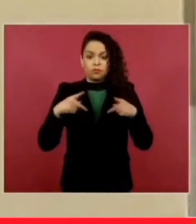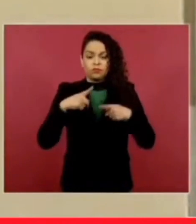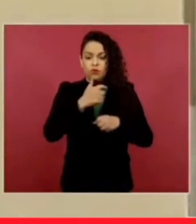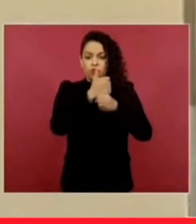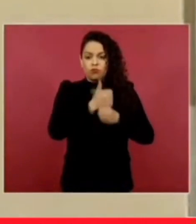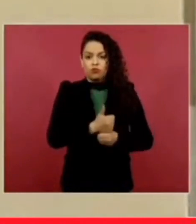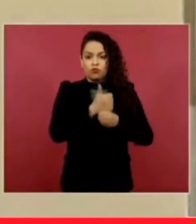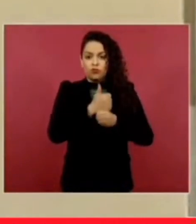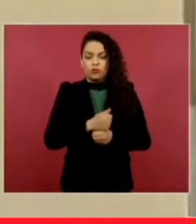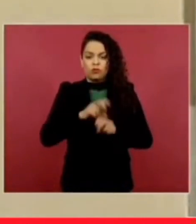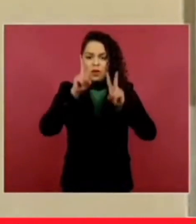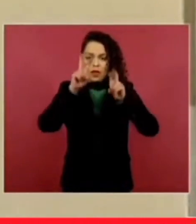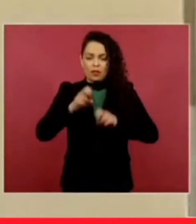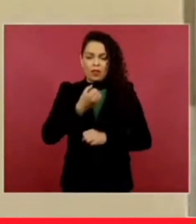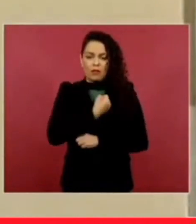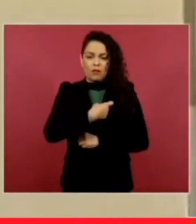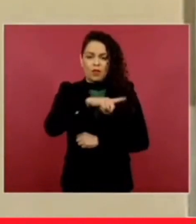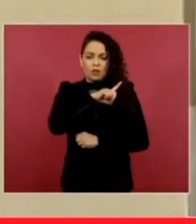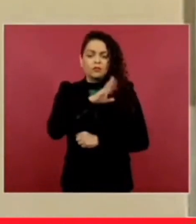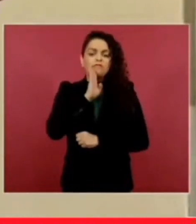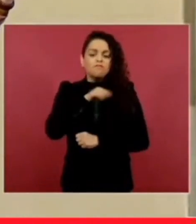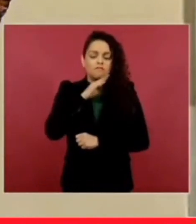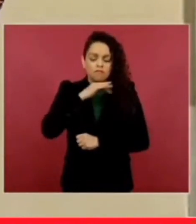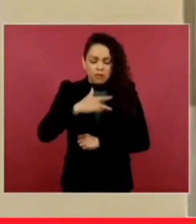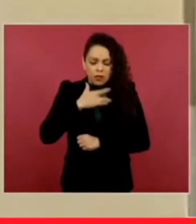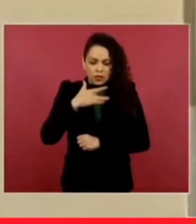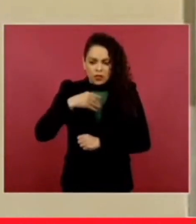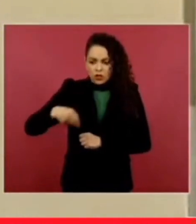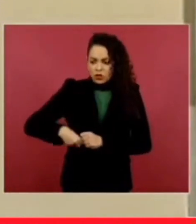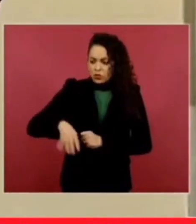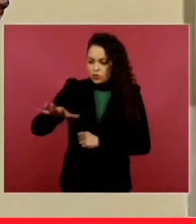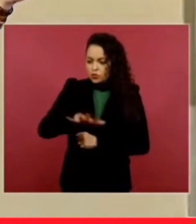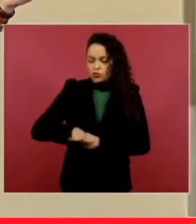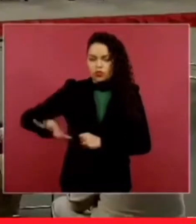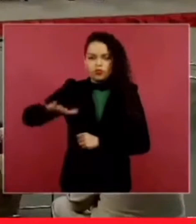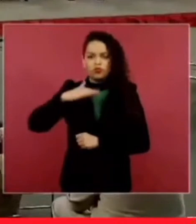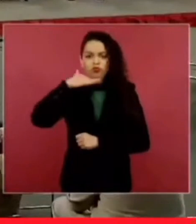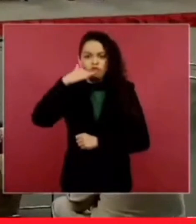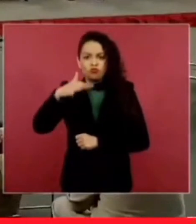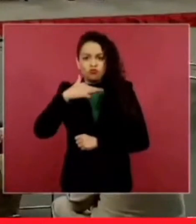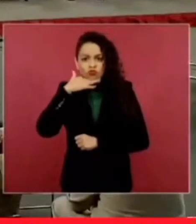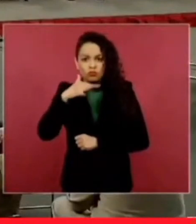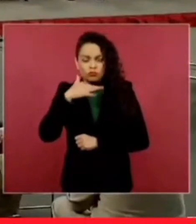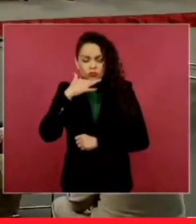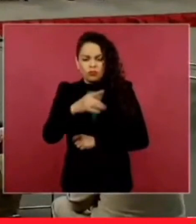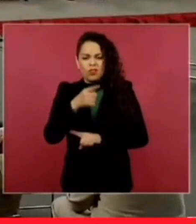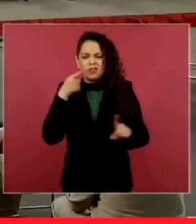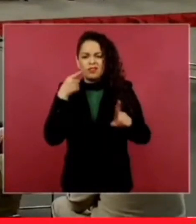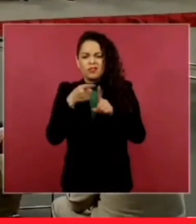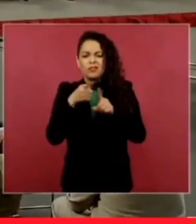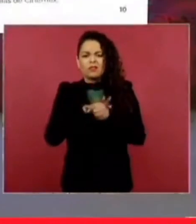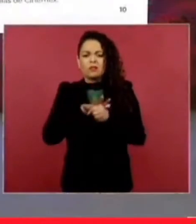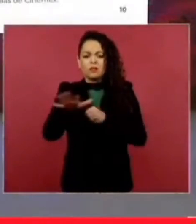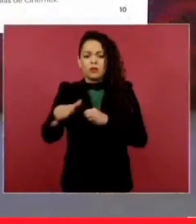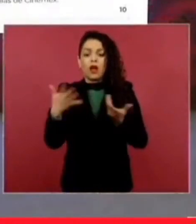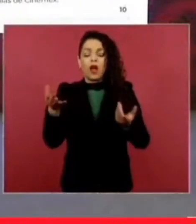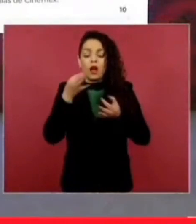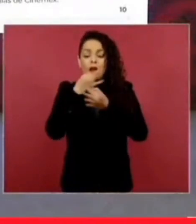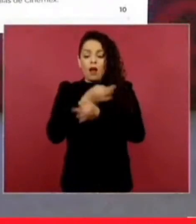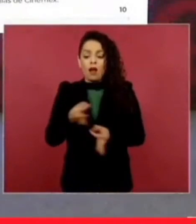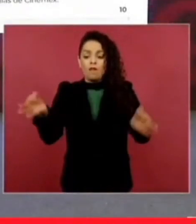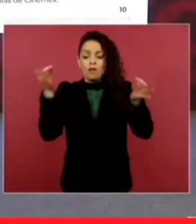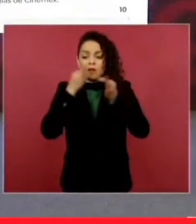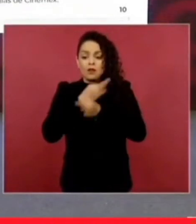¿Y qué es cuestiones de comunicación? Pues los spots, esta estrategia de comunicación que